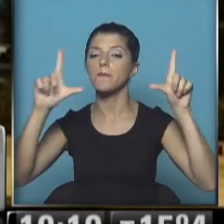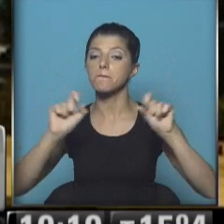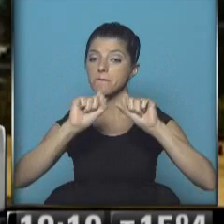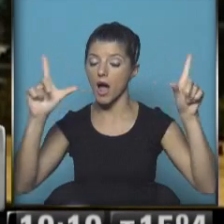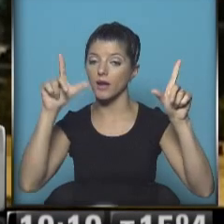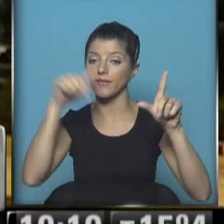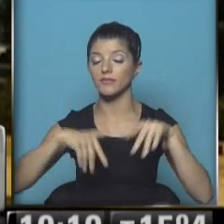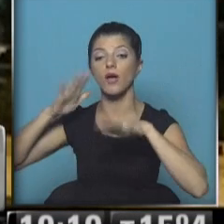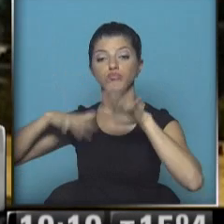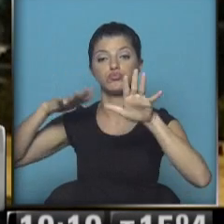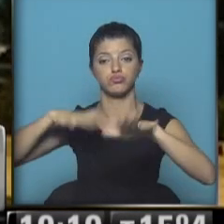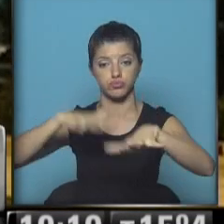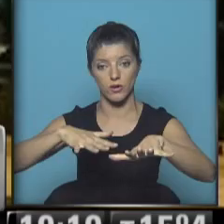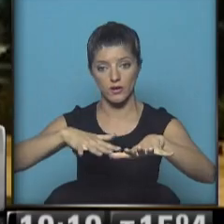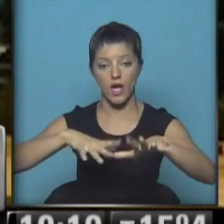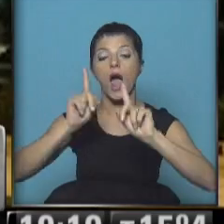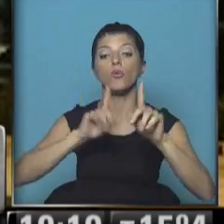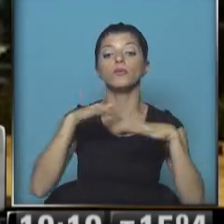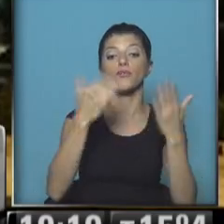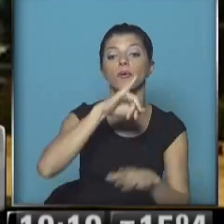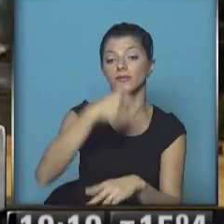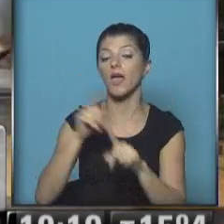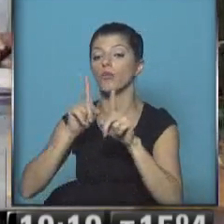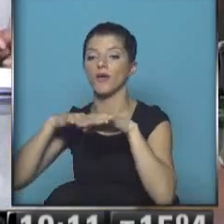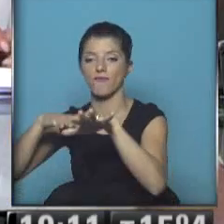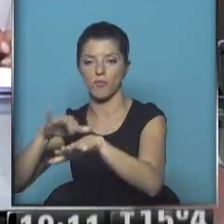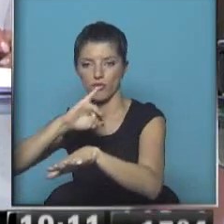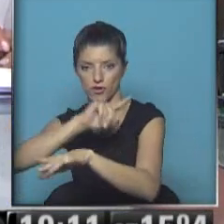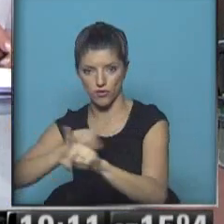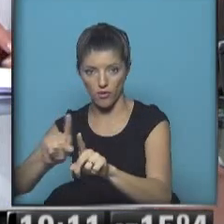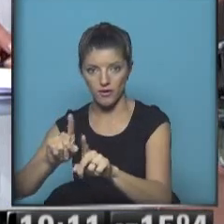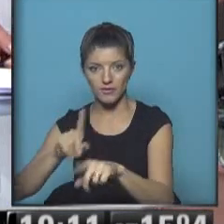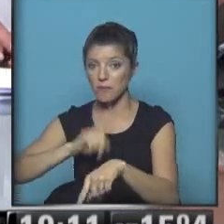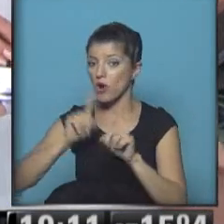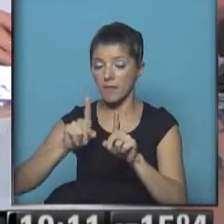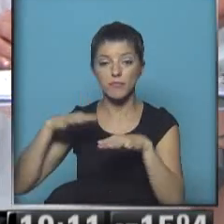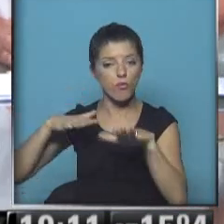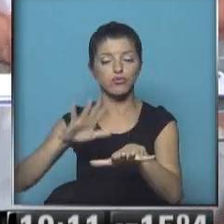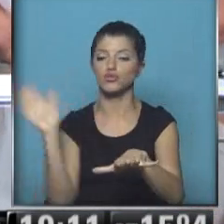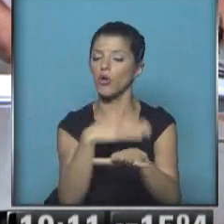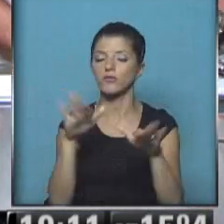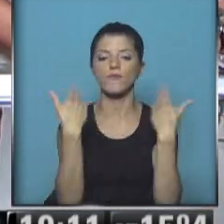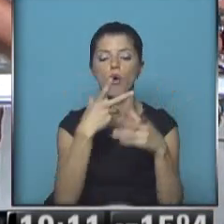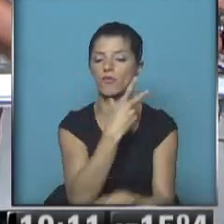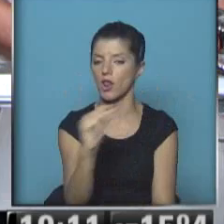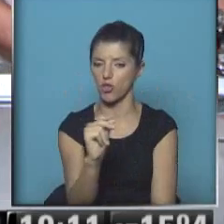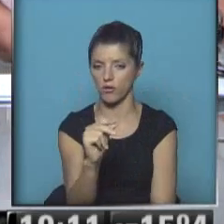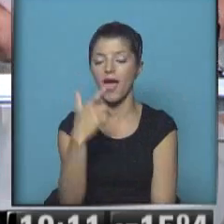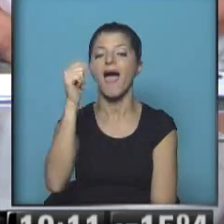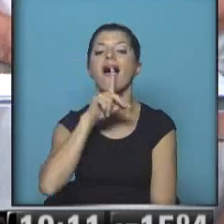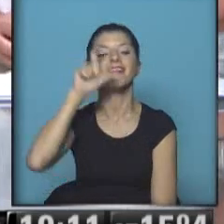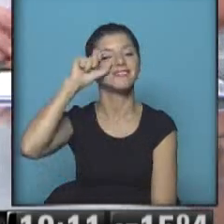estas manifestaciones, Cecilia, por el sí y por el no. En este momento, a esta hora, allí en la ciudad de Atenas, una